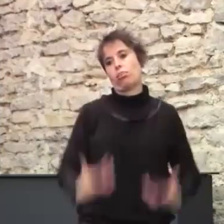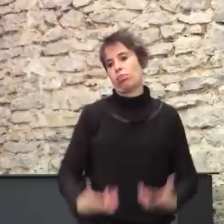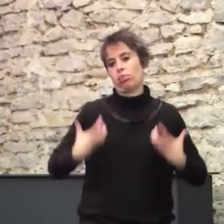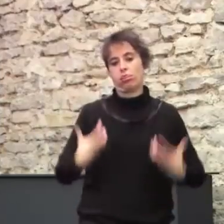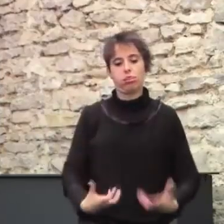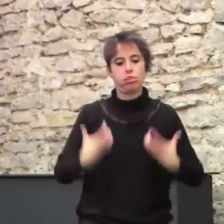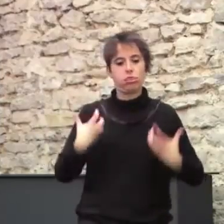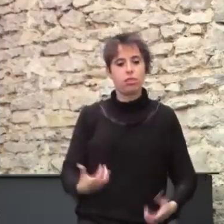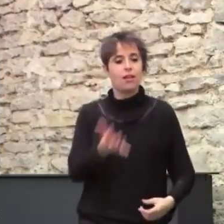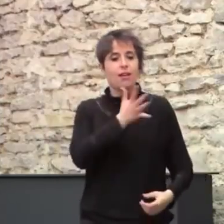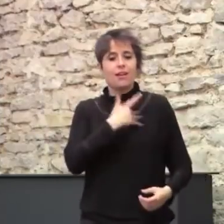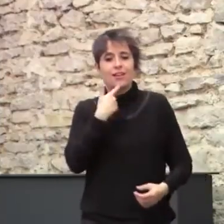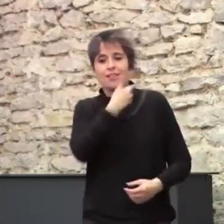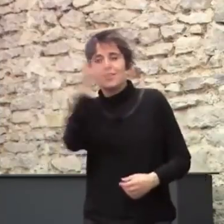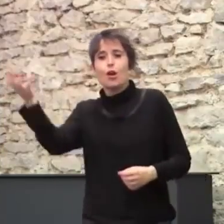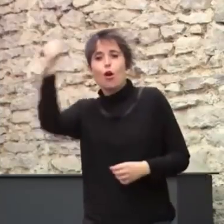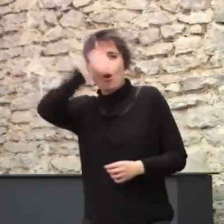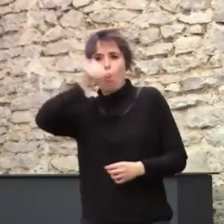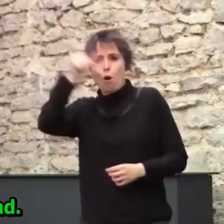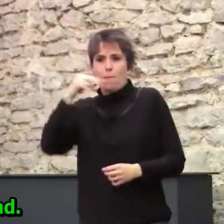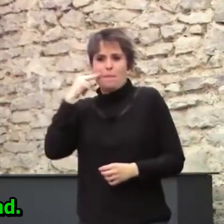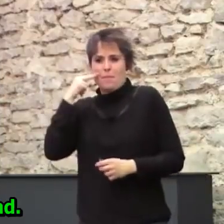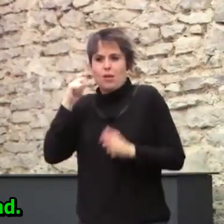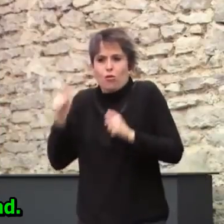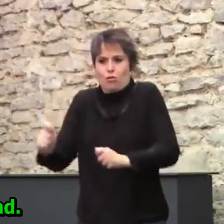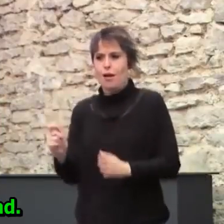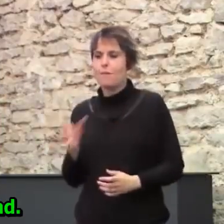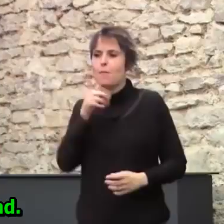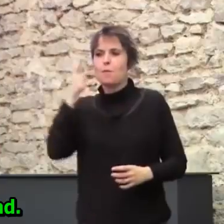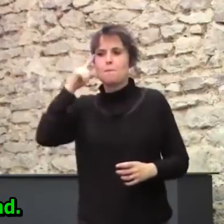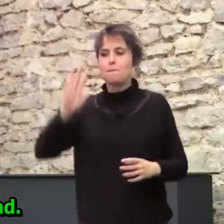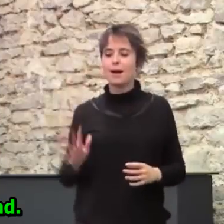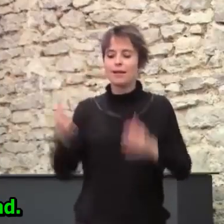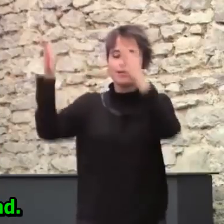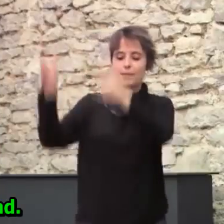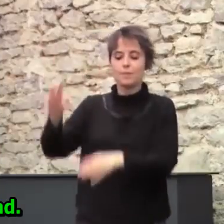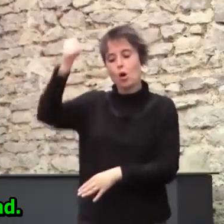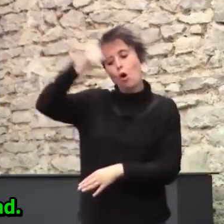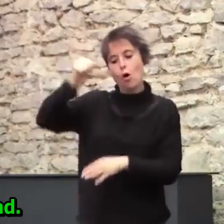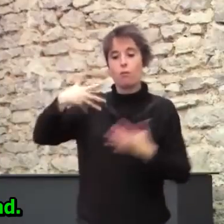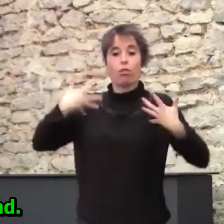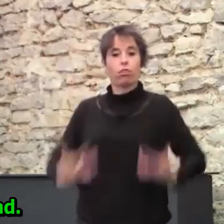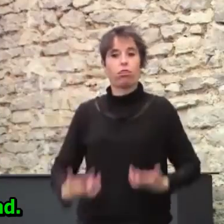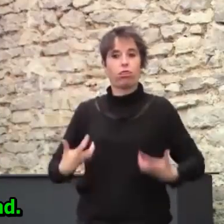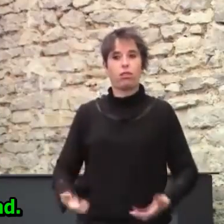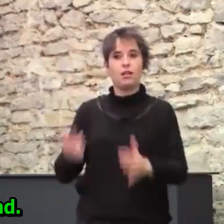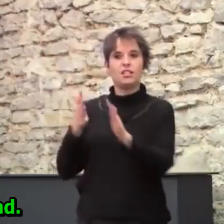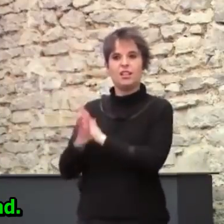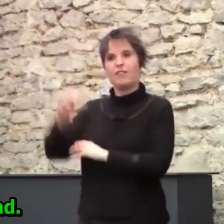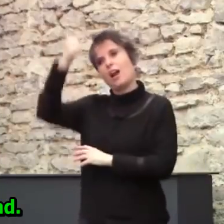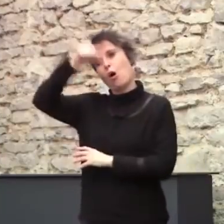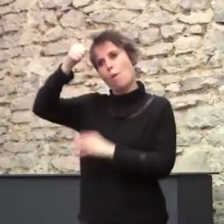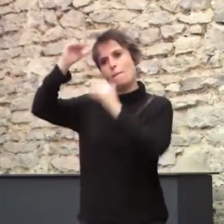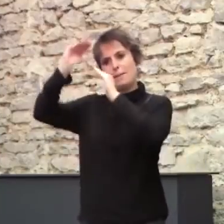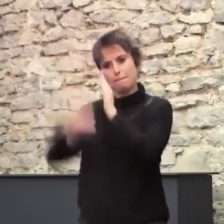es una figura que aterra a la mayor parte de los hombres, porque es como esa figura que pone en cuestión la